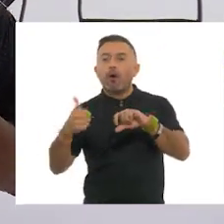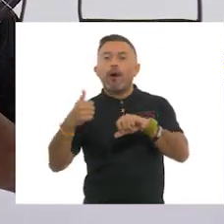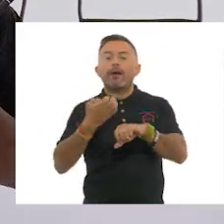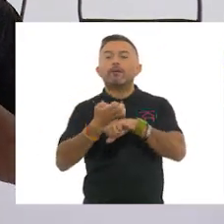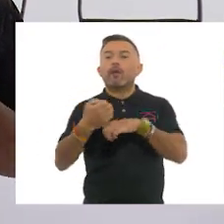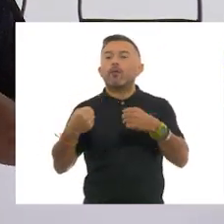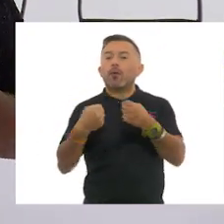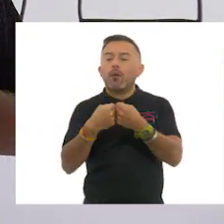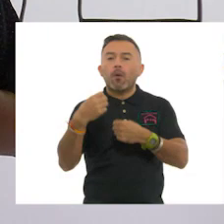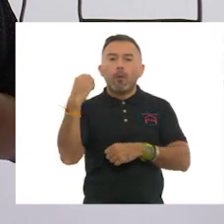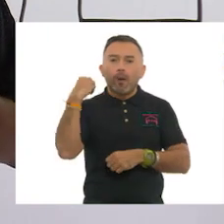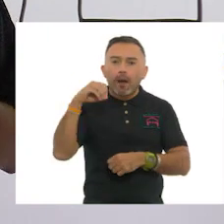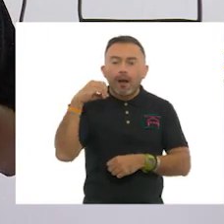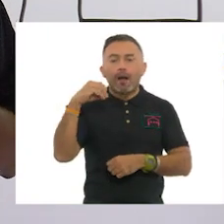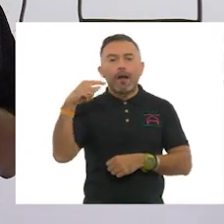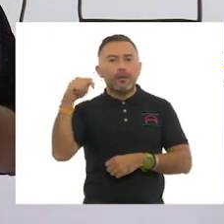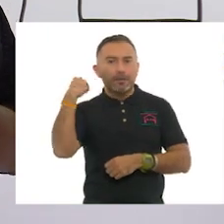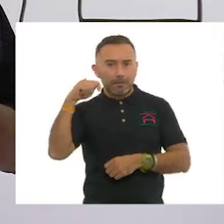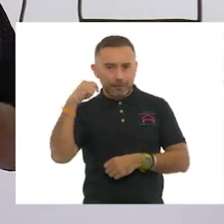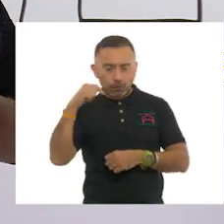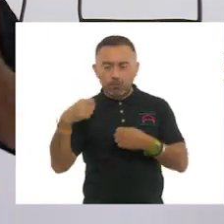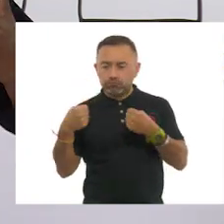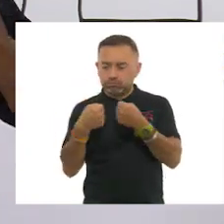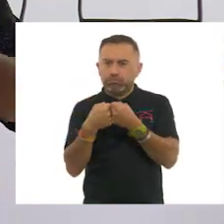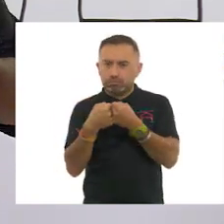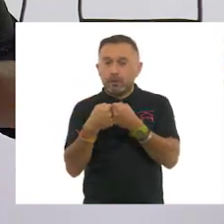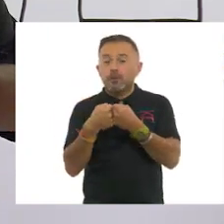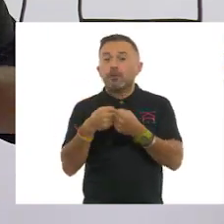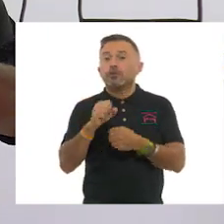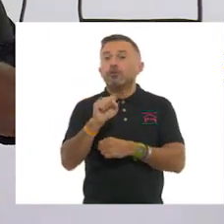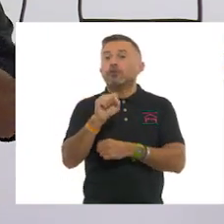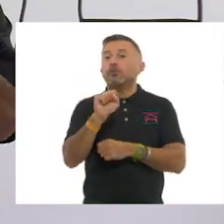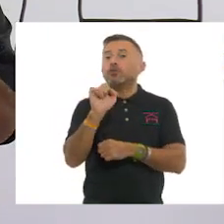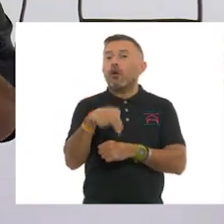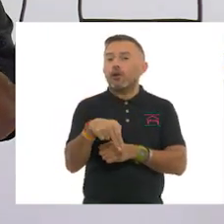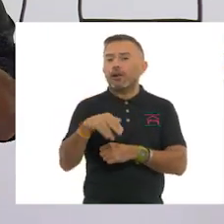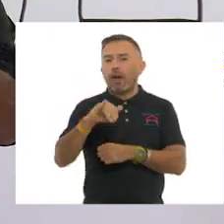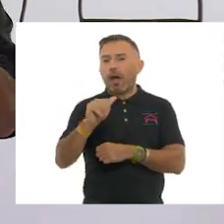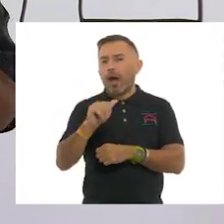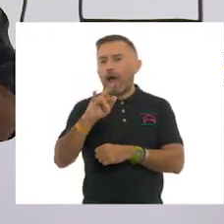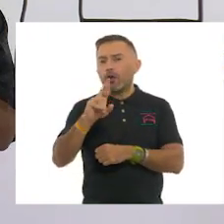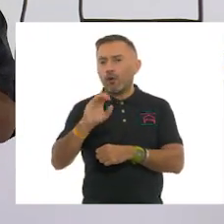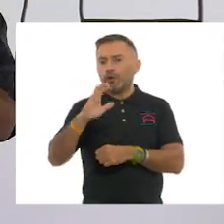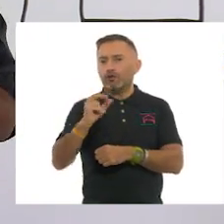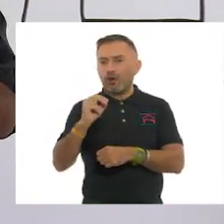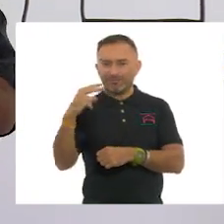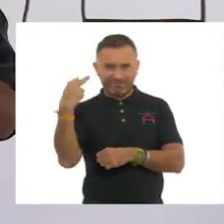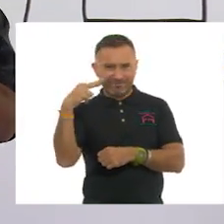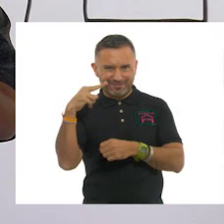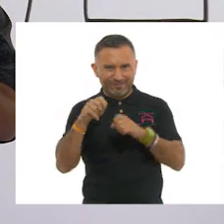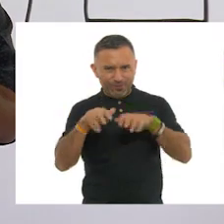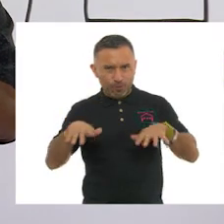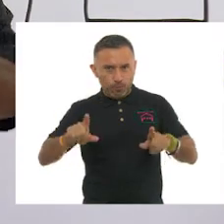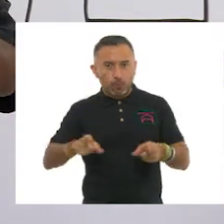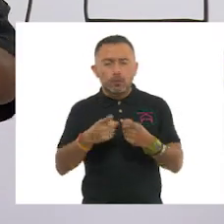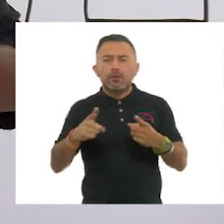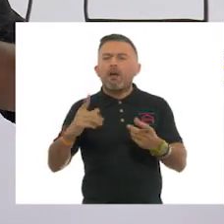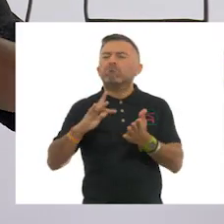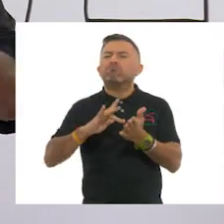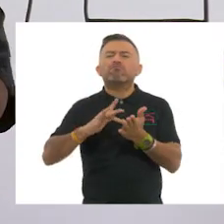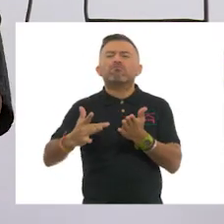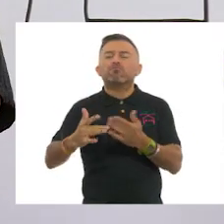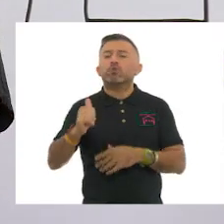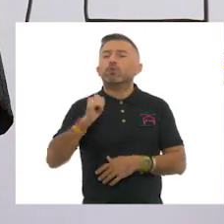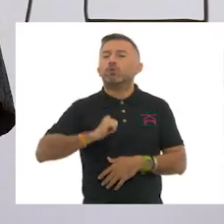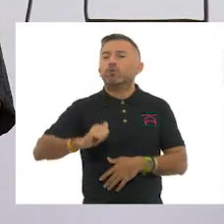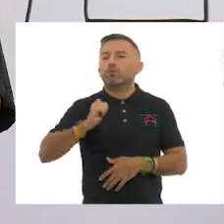Oaxaca y Tabasco. El son jarocho es una música que nace también del mestizaje que se originó en la